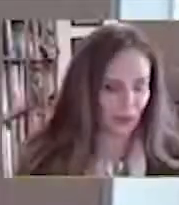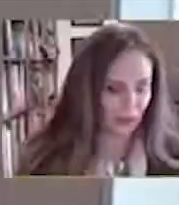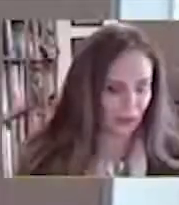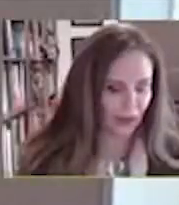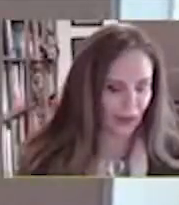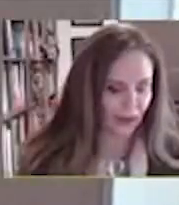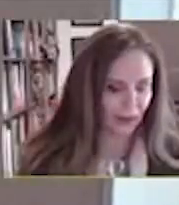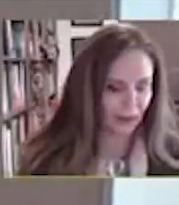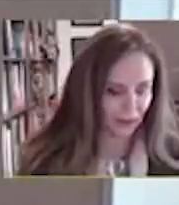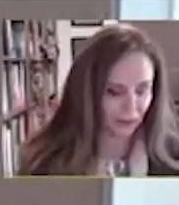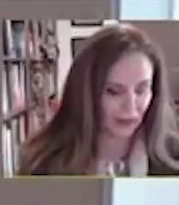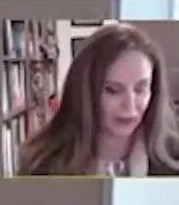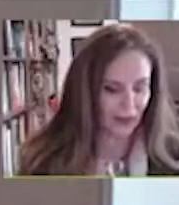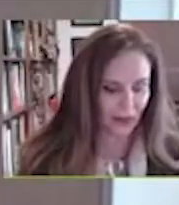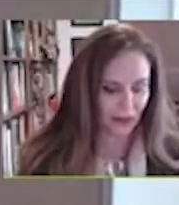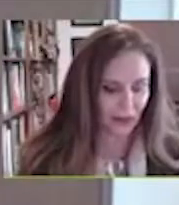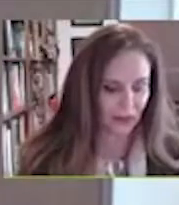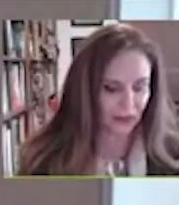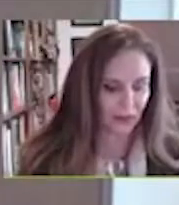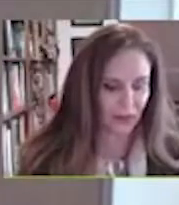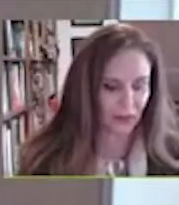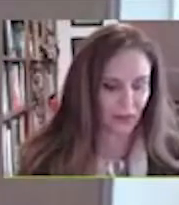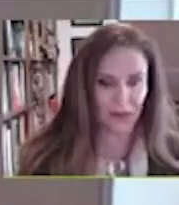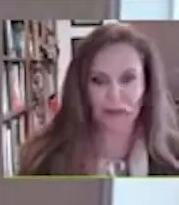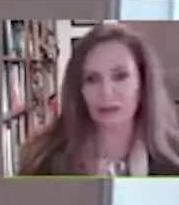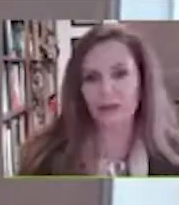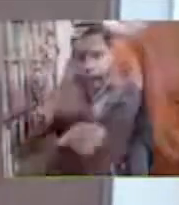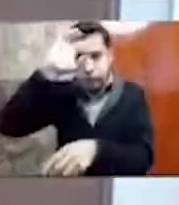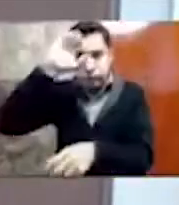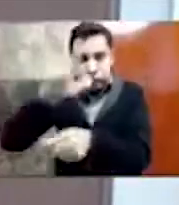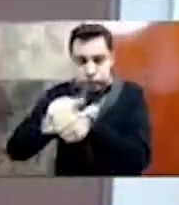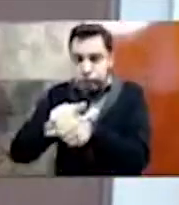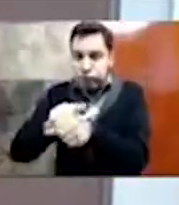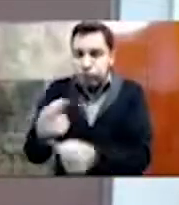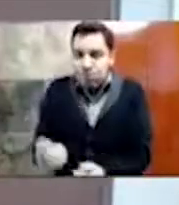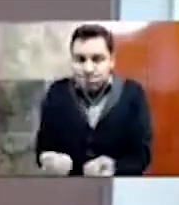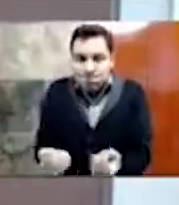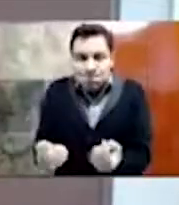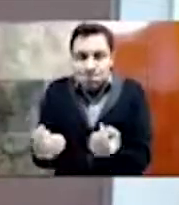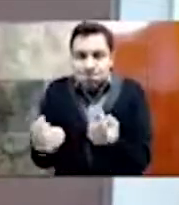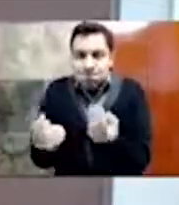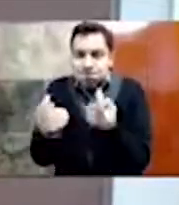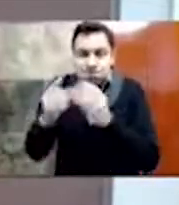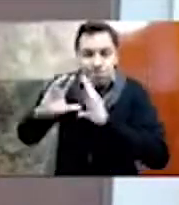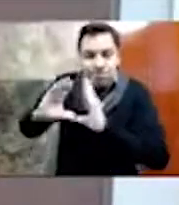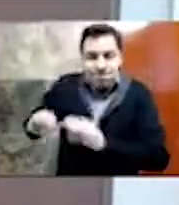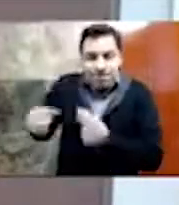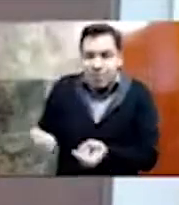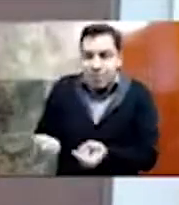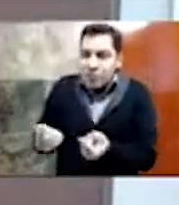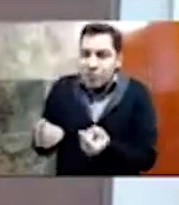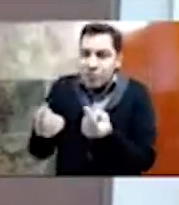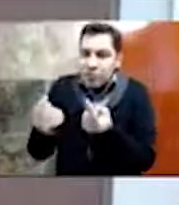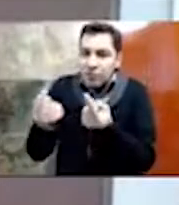nuestra cultura debería ser parte de la educación desde preescolar. Completamente de acuerdo contigo, Marelia.